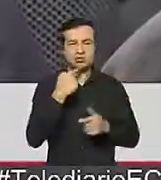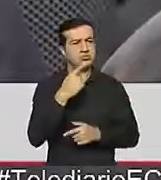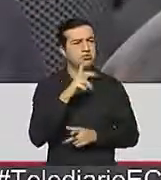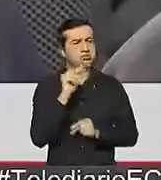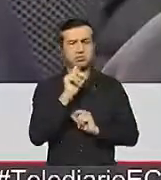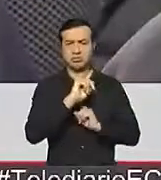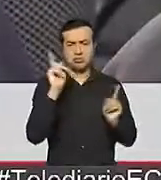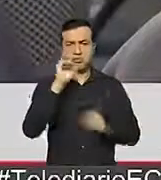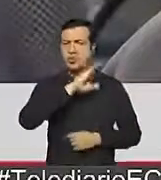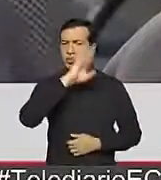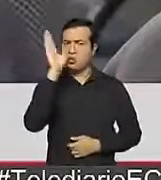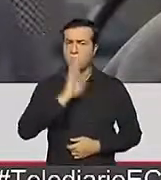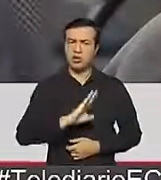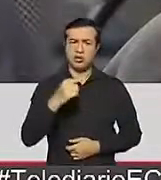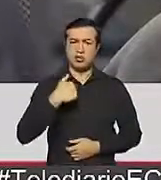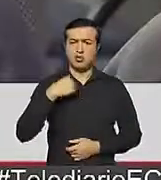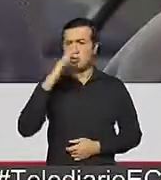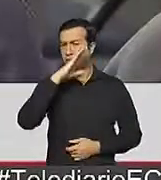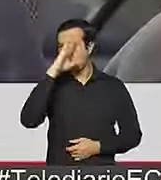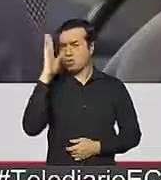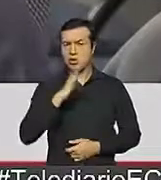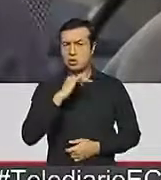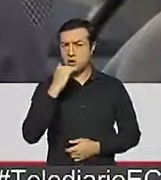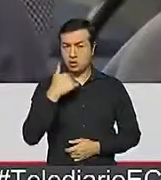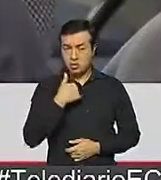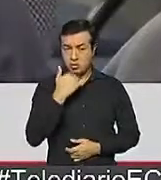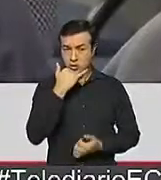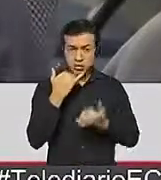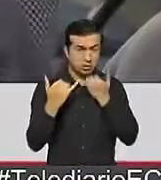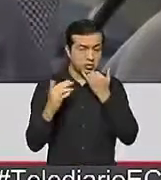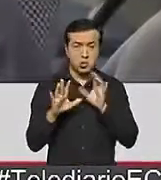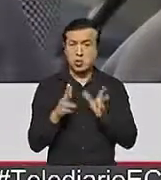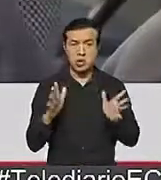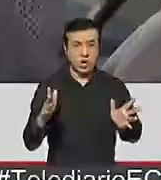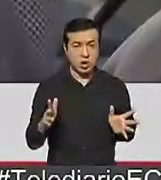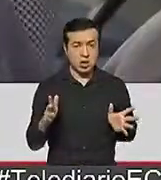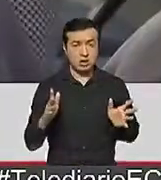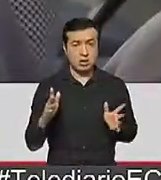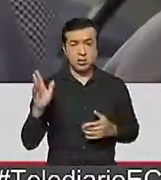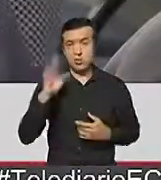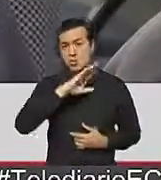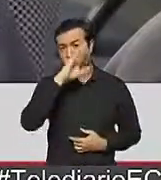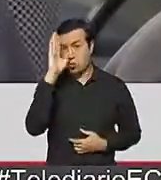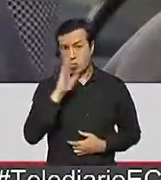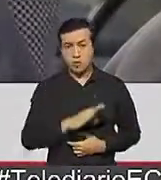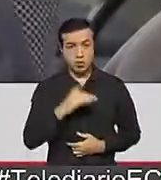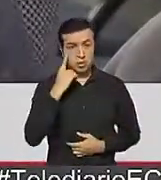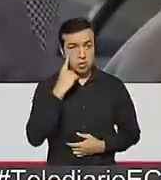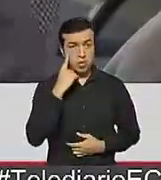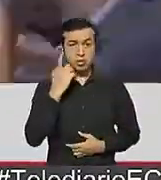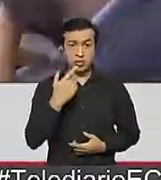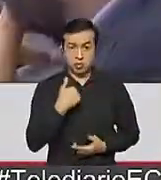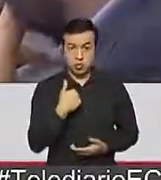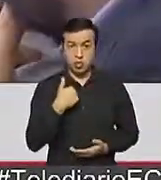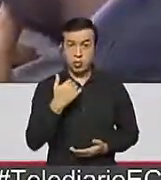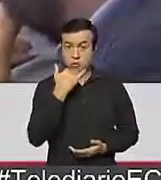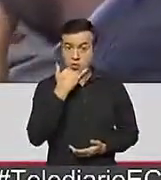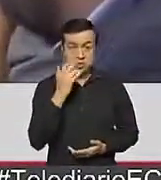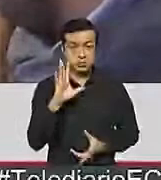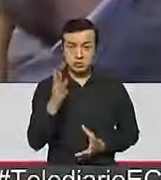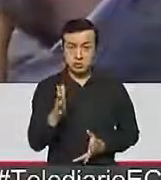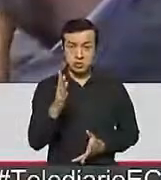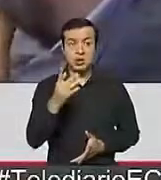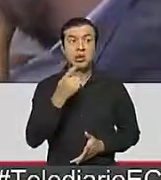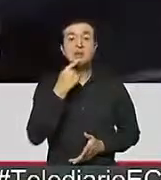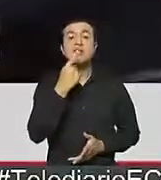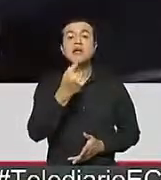no he procedido de forma ilegal. Y tampoco he incurrido en prohibiciones. Es más, se refirió a